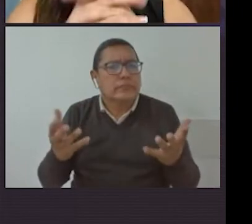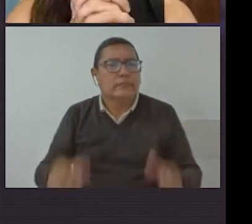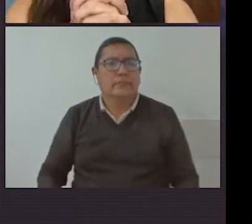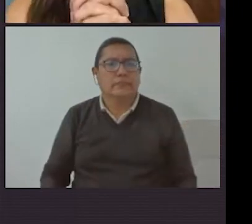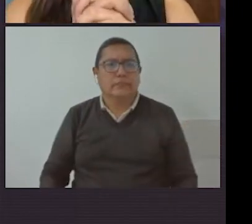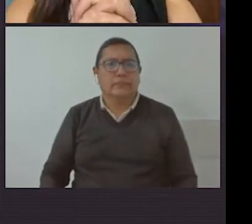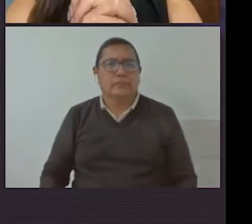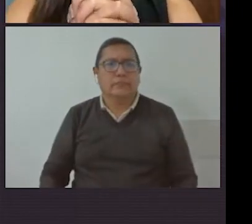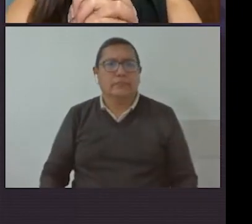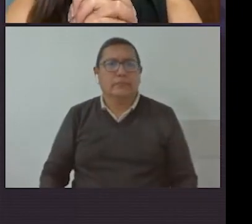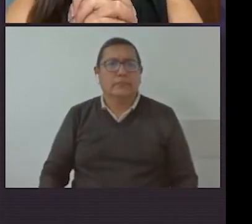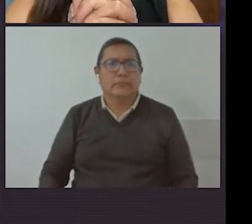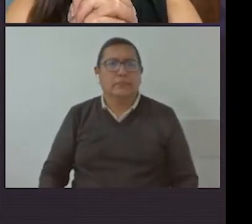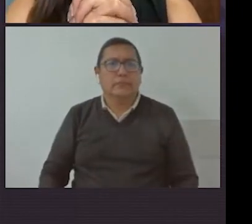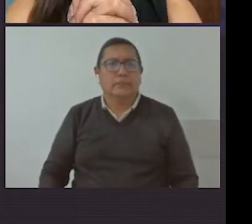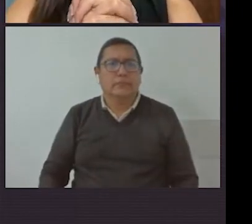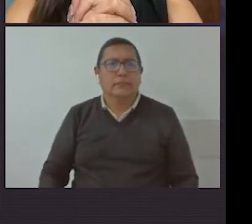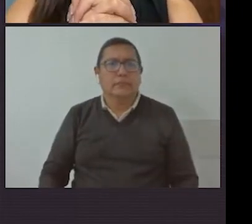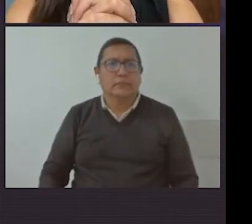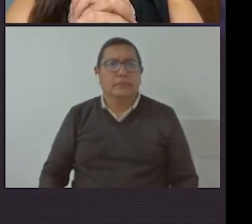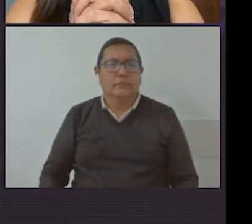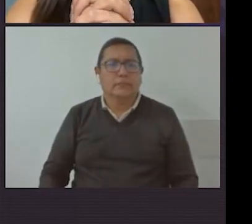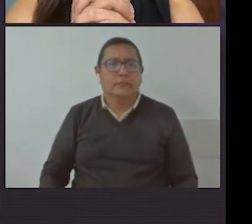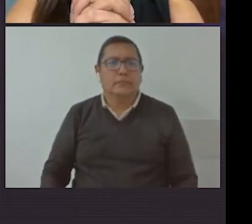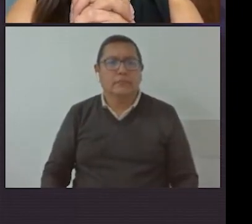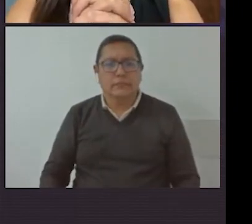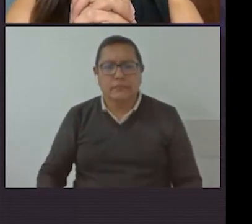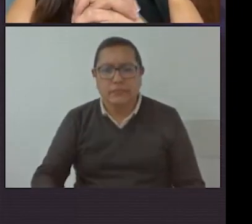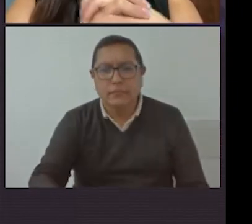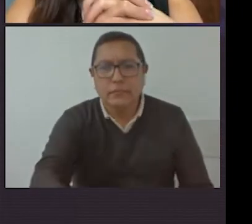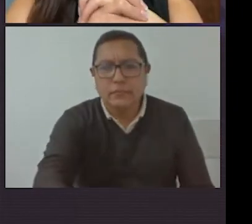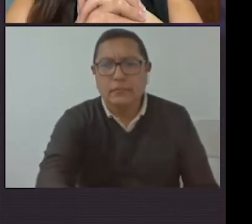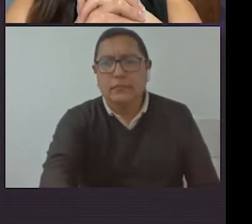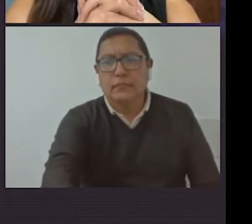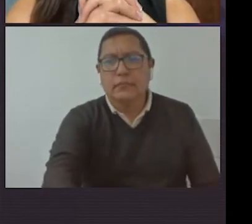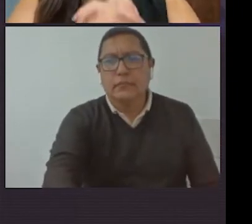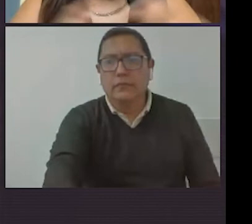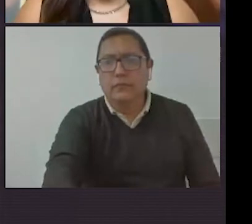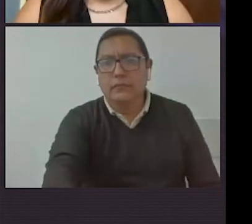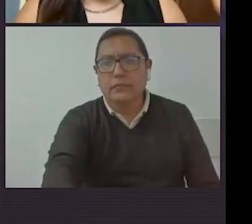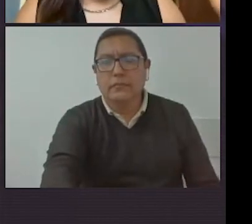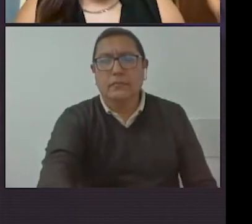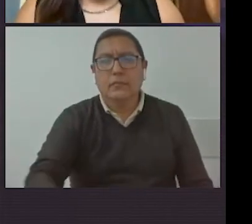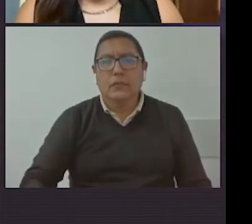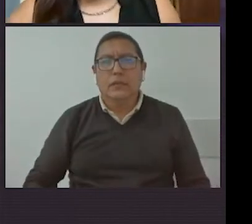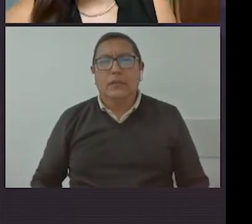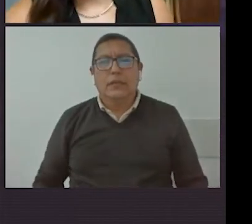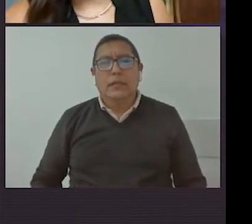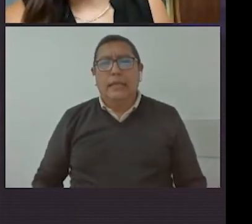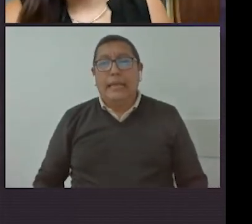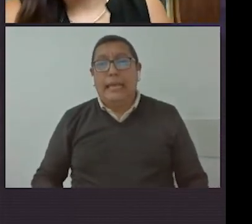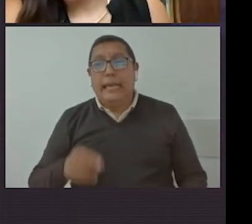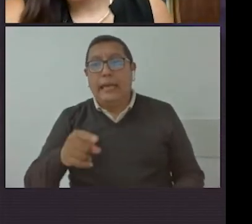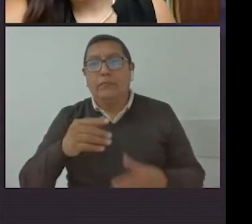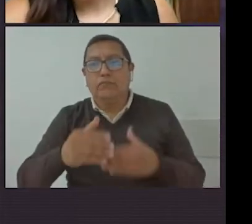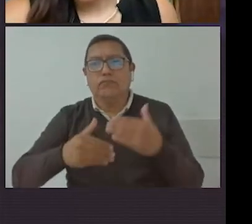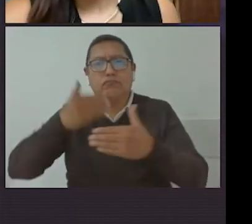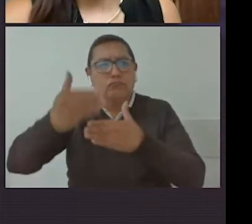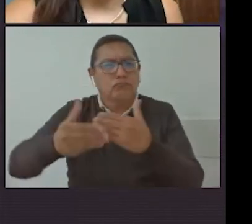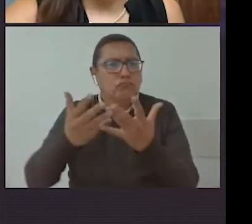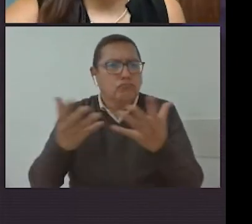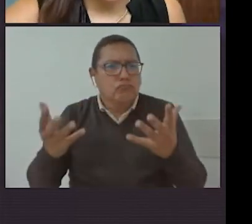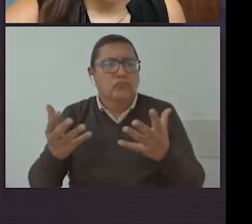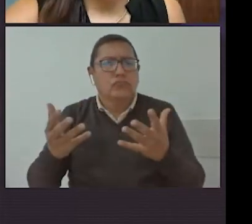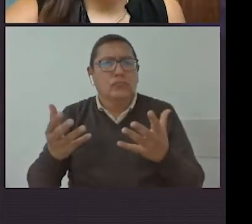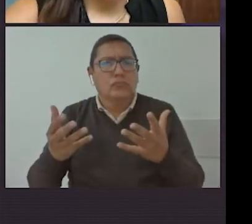E imagínate que se lo empiezas a contar a alguien, a una amiga, a un amigo, a